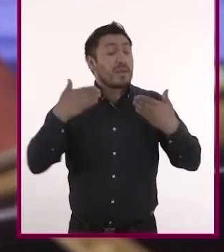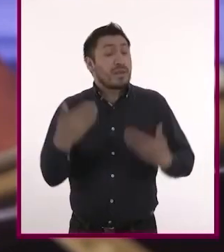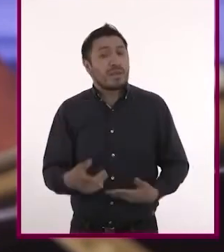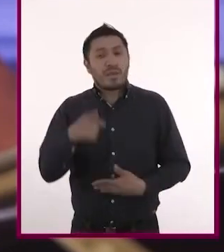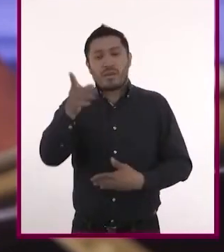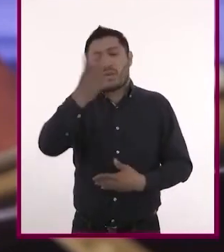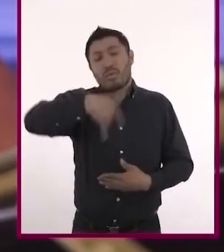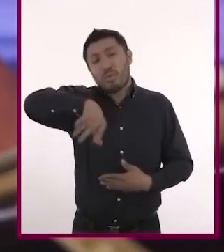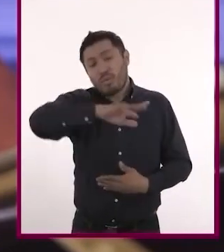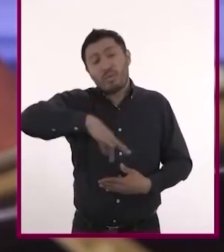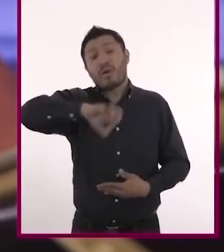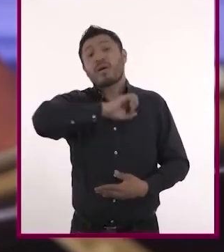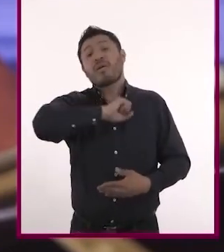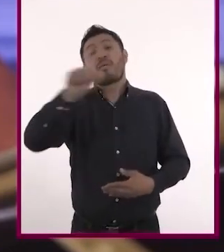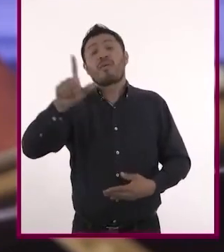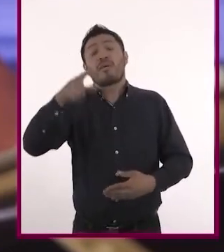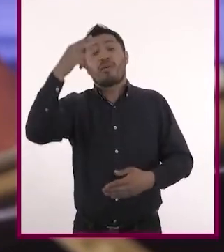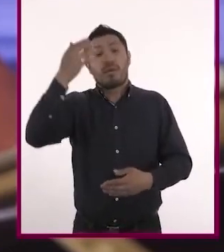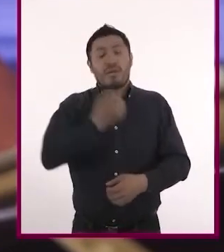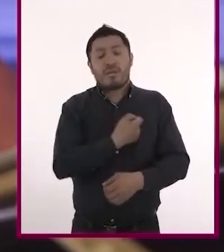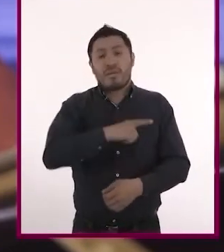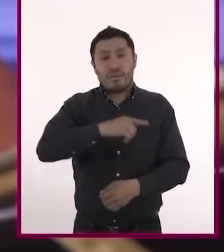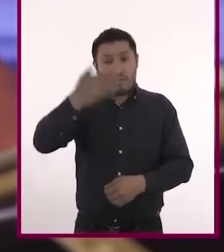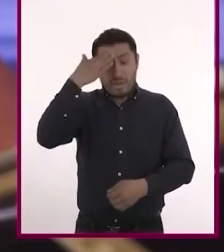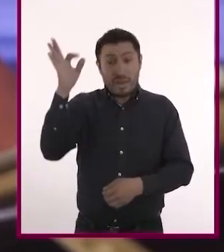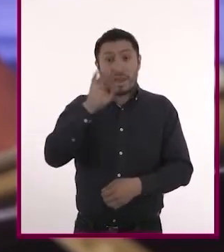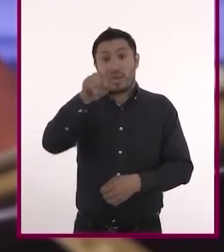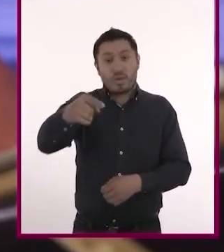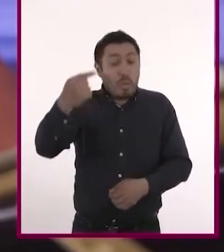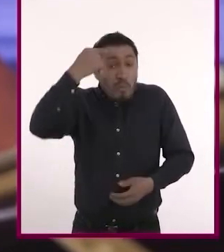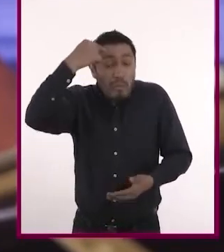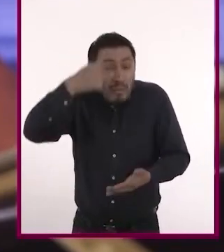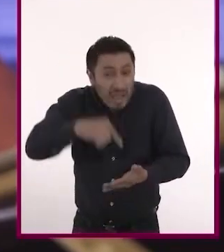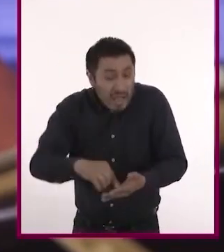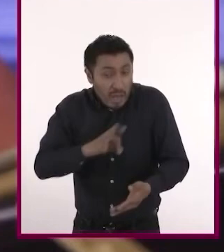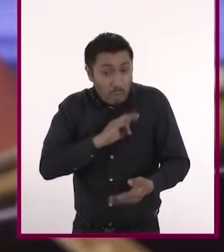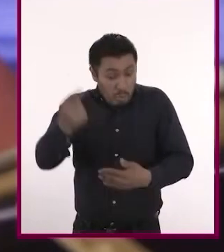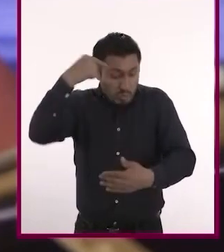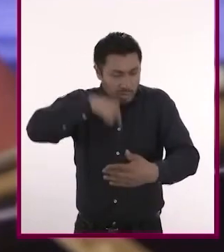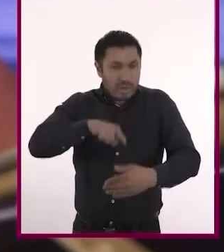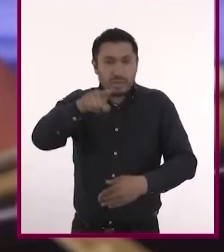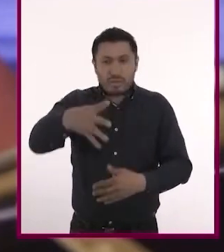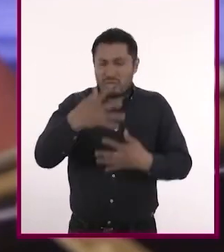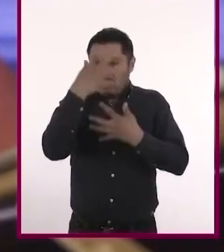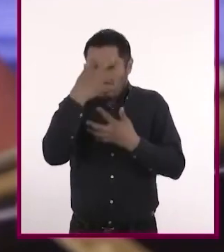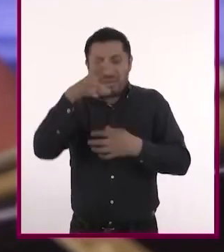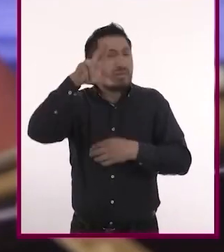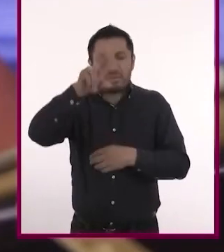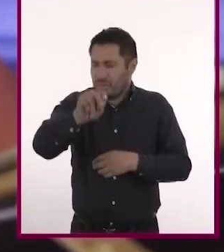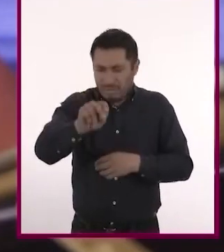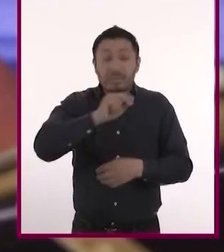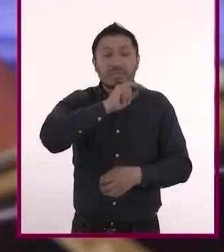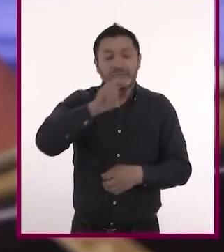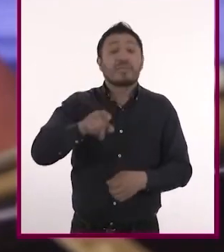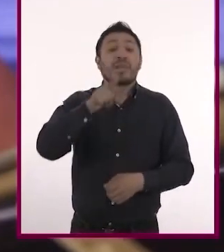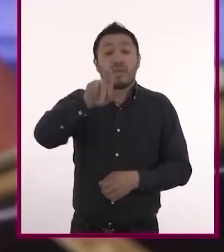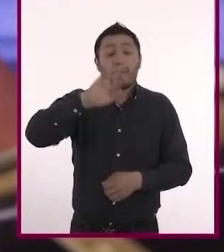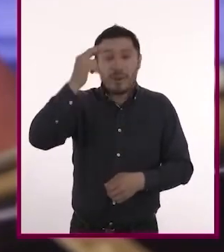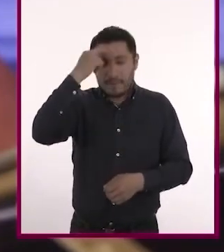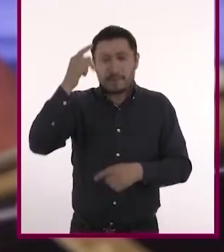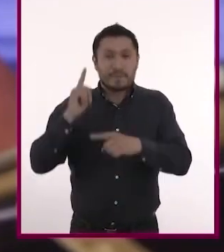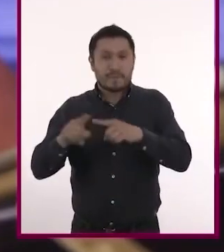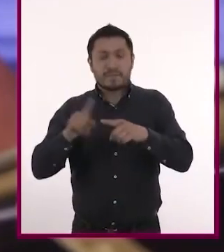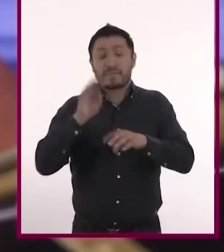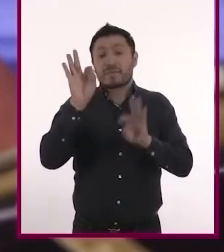profesional de la salud mental si crees que puedes tener algún trastorno mental. No tienes por qué avergonzarte de lo que te está pasando. Recuerda que hay diversos